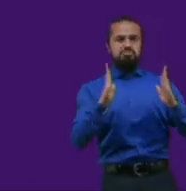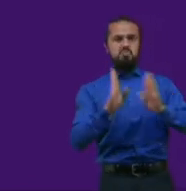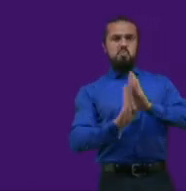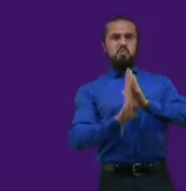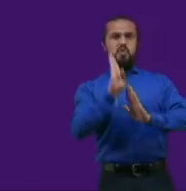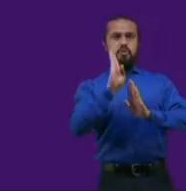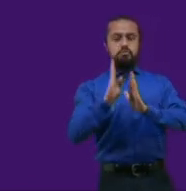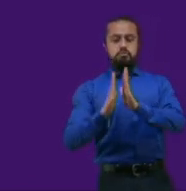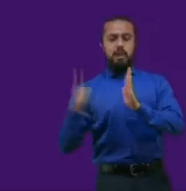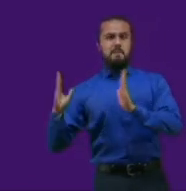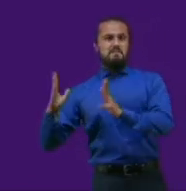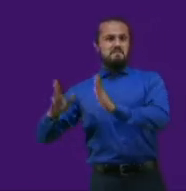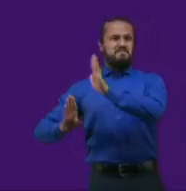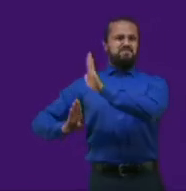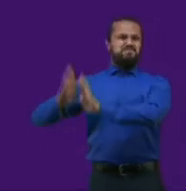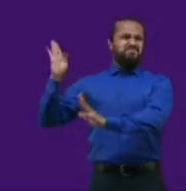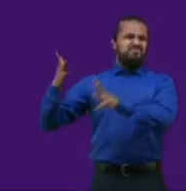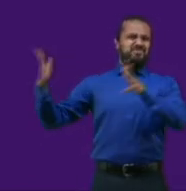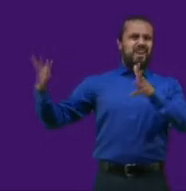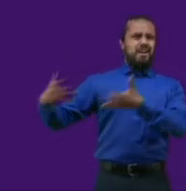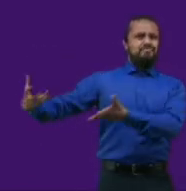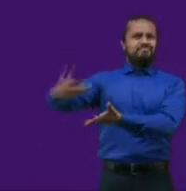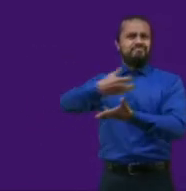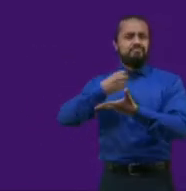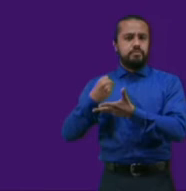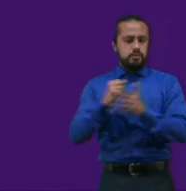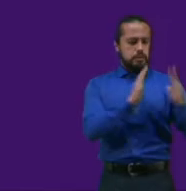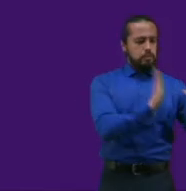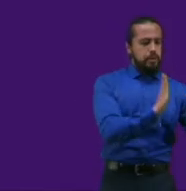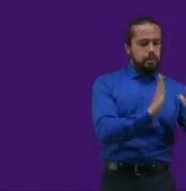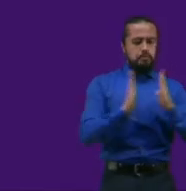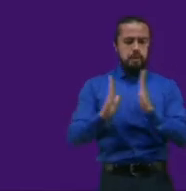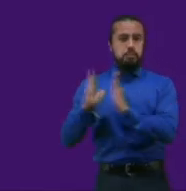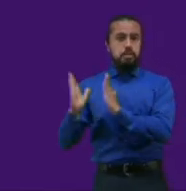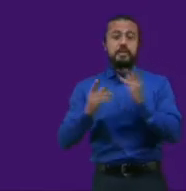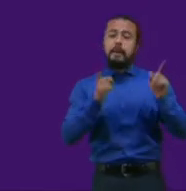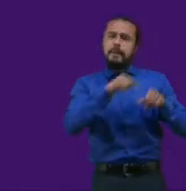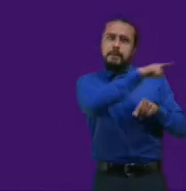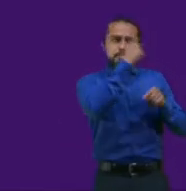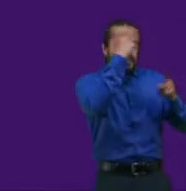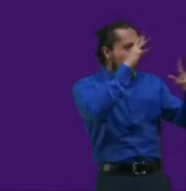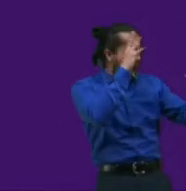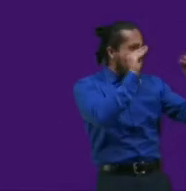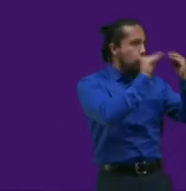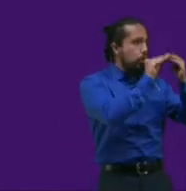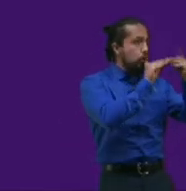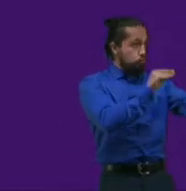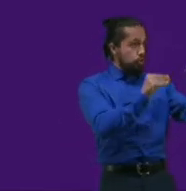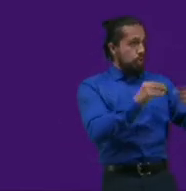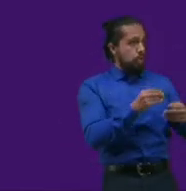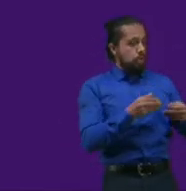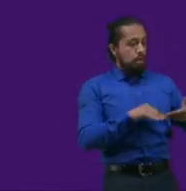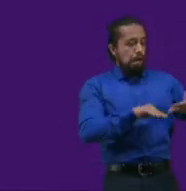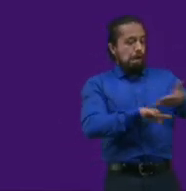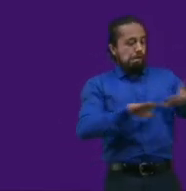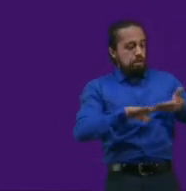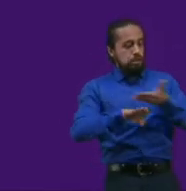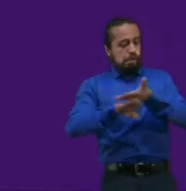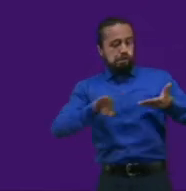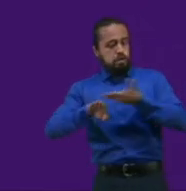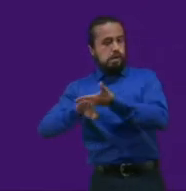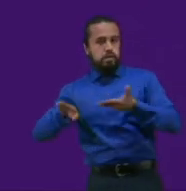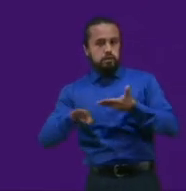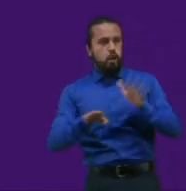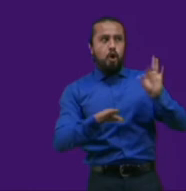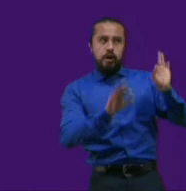ciegas a estar exigiendo ingresos EBITDA, ingresos EBITDA, ingresos EBITDA, sino que, pues, todavía hay una curva de crecimiento